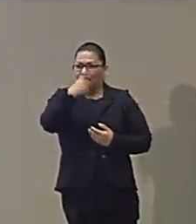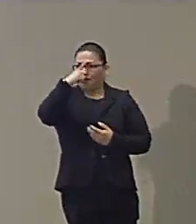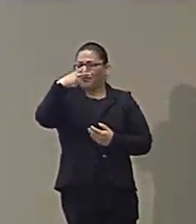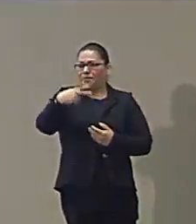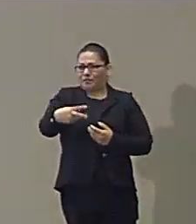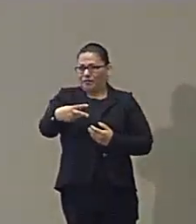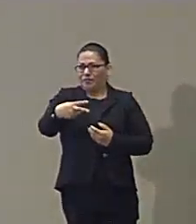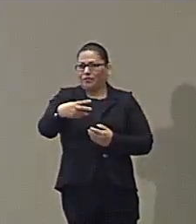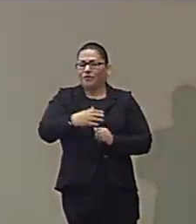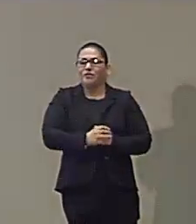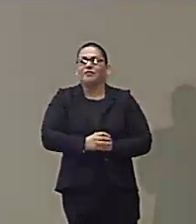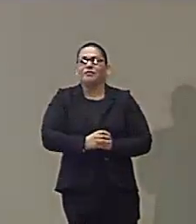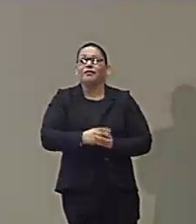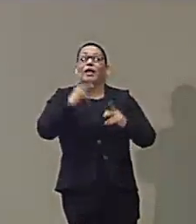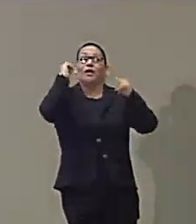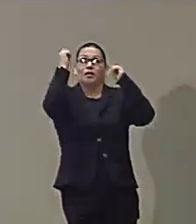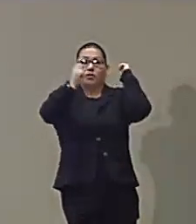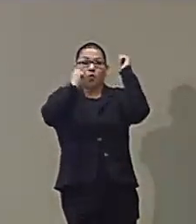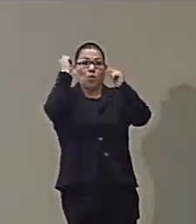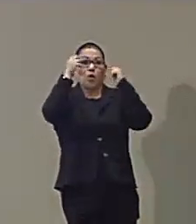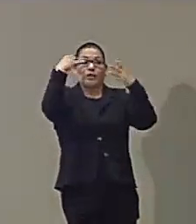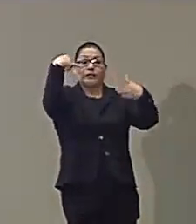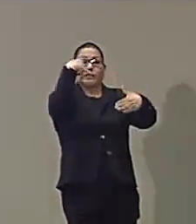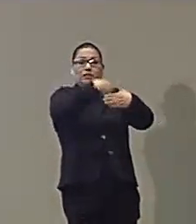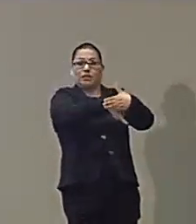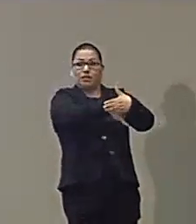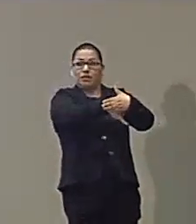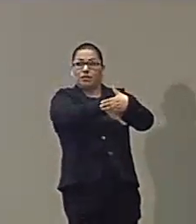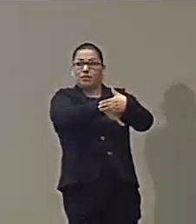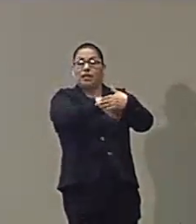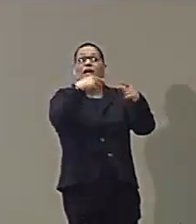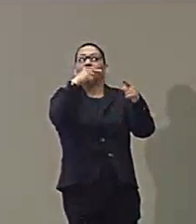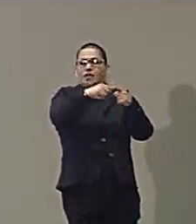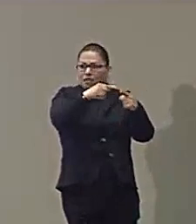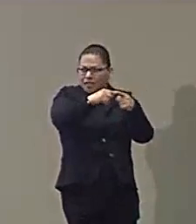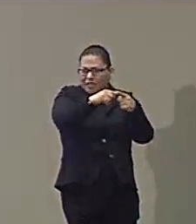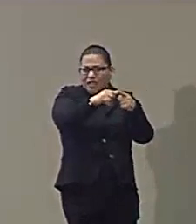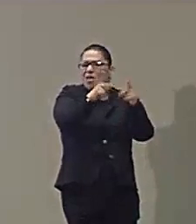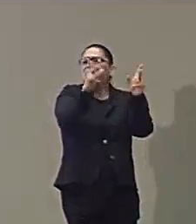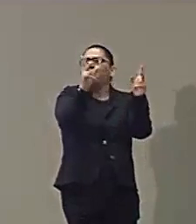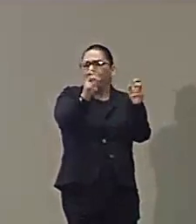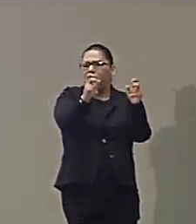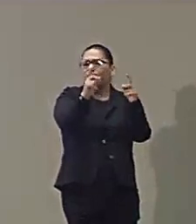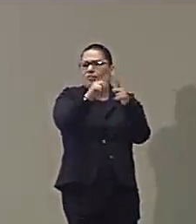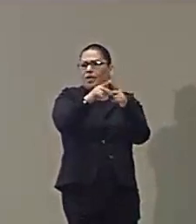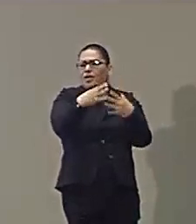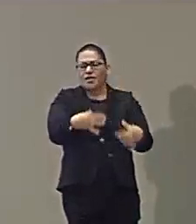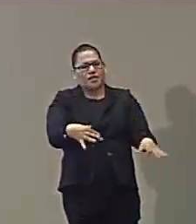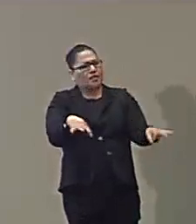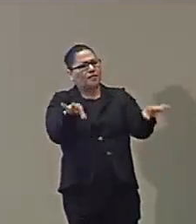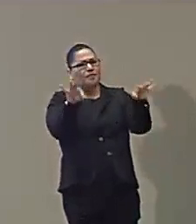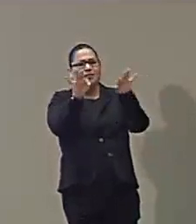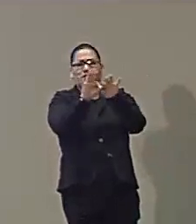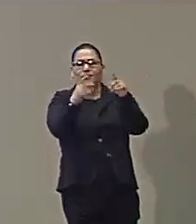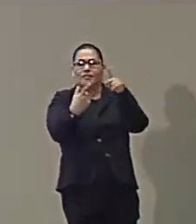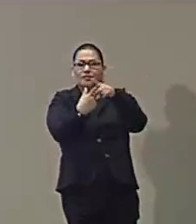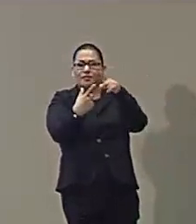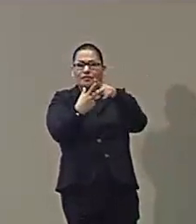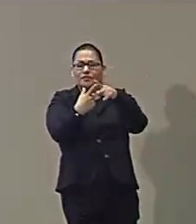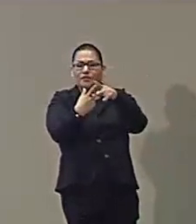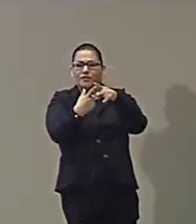realizar turismo interno hay una parte muy importante de esta tarea y yo creo que hay